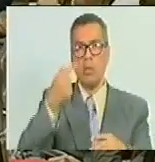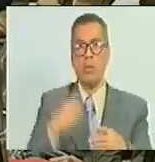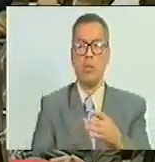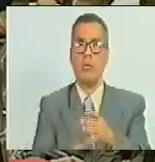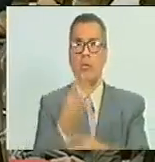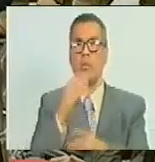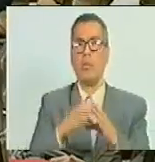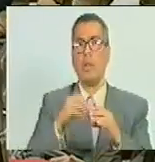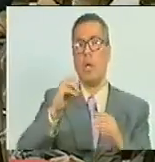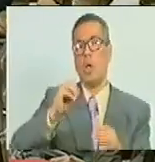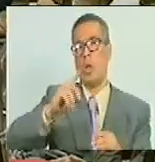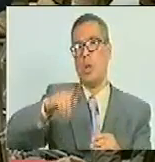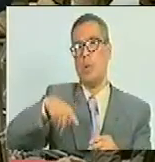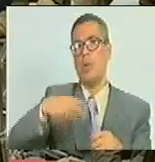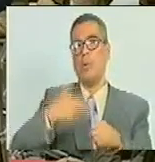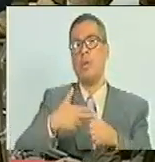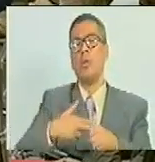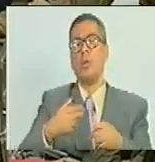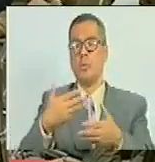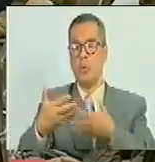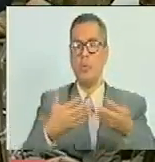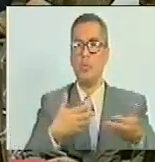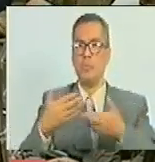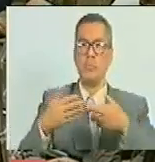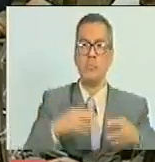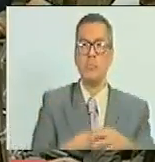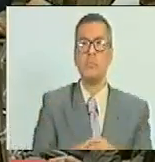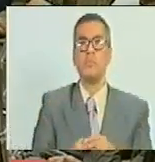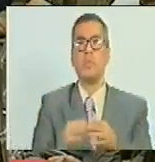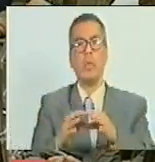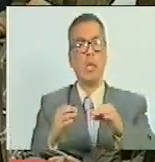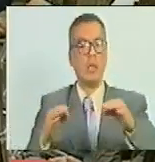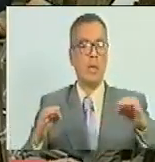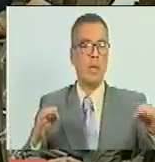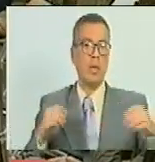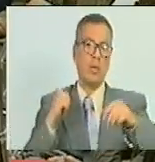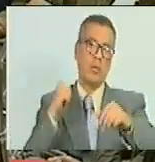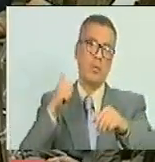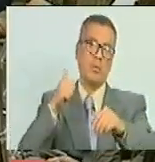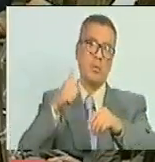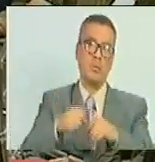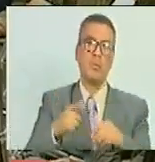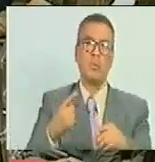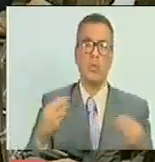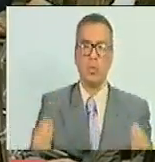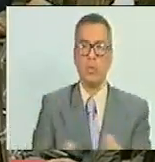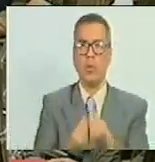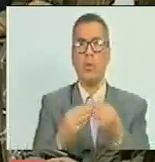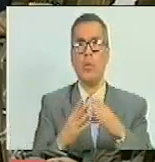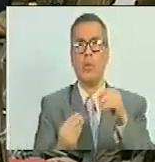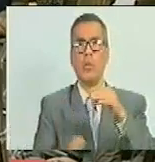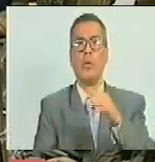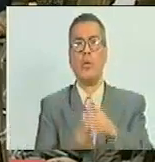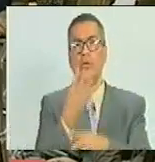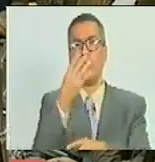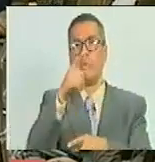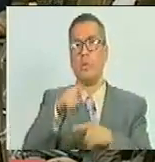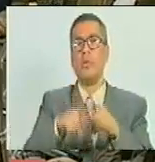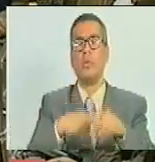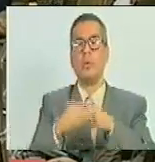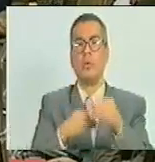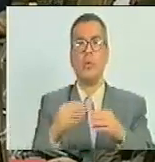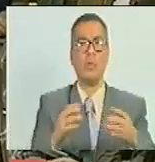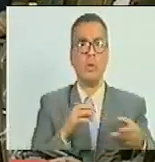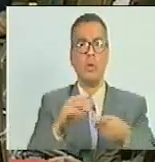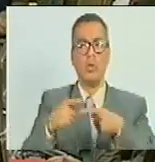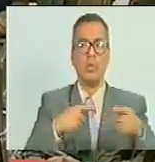fundador de la OPET, con quien tenemos una relación de larga data. Cuando nos acompañamos en la fundación de la OPEP y movimos el tablero con